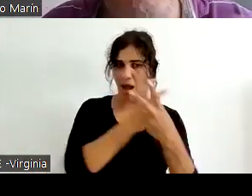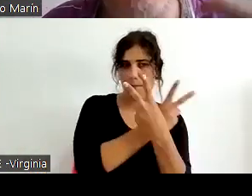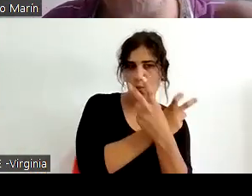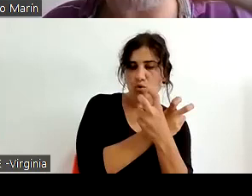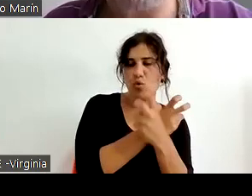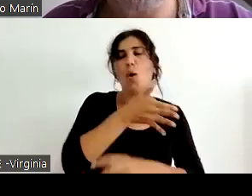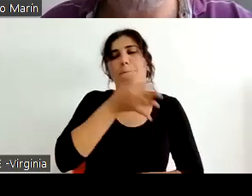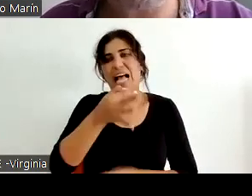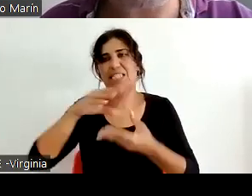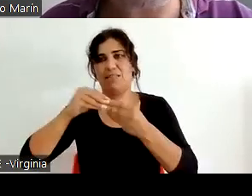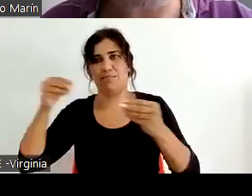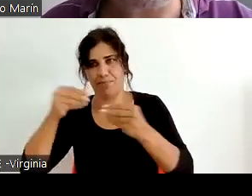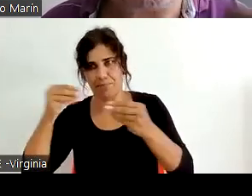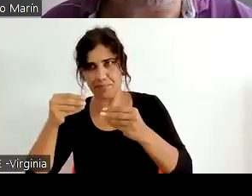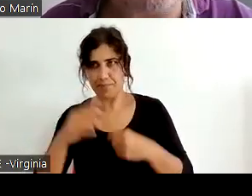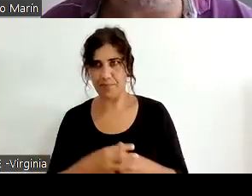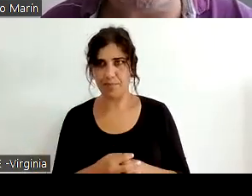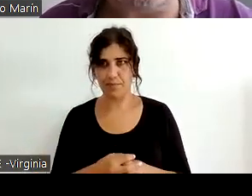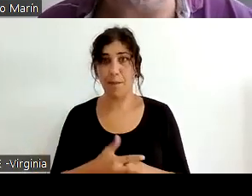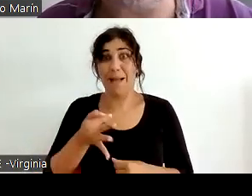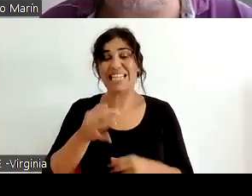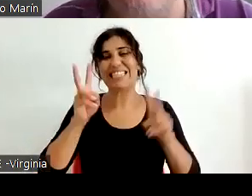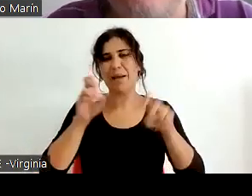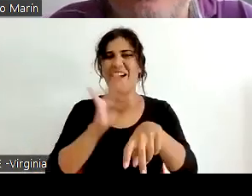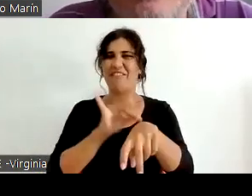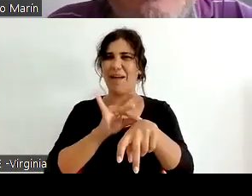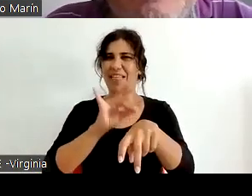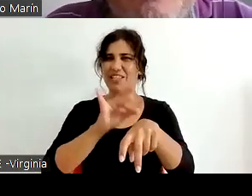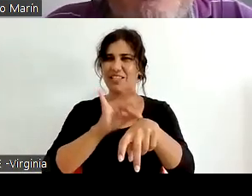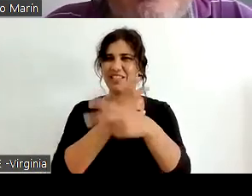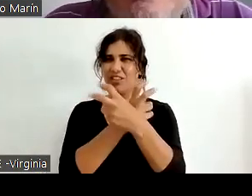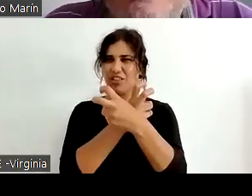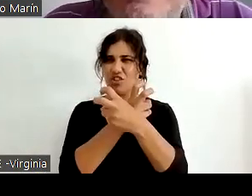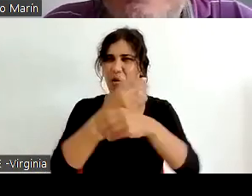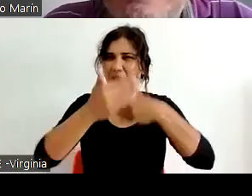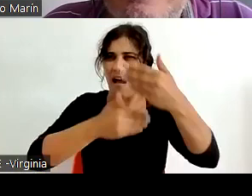ya os digo, en procesos de artrosis, sobre todo de degeneración.